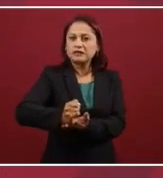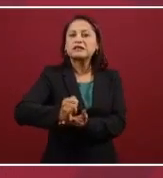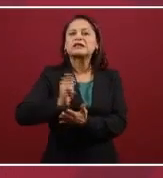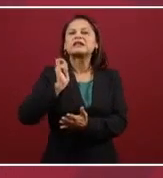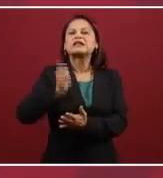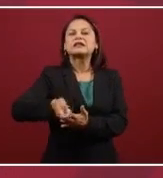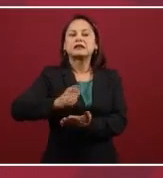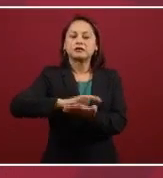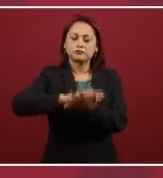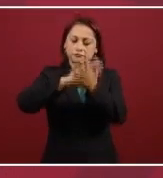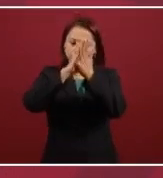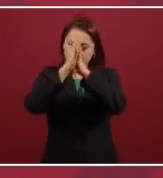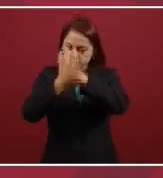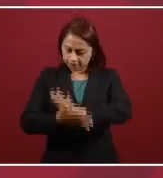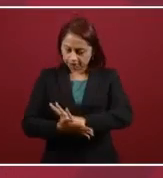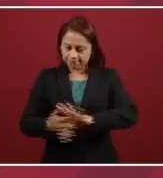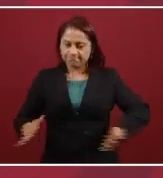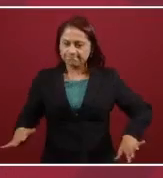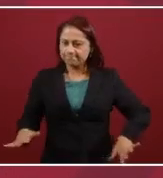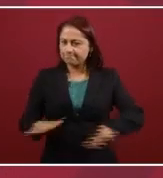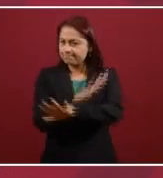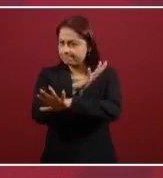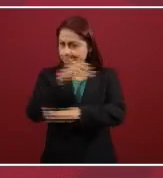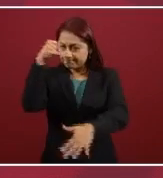haber un cambio verdadero,